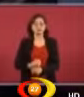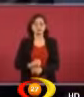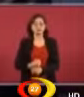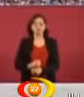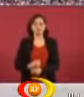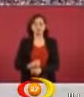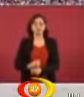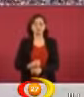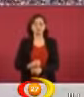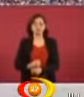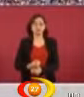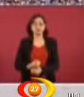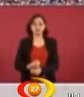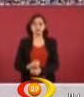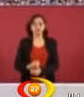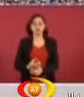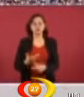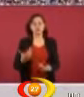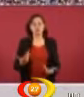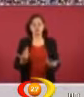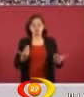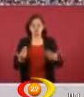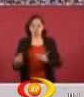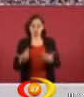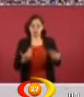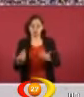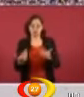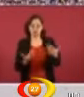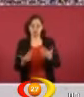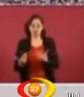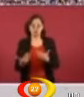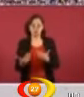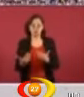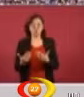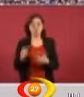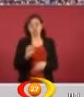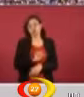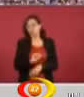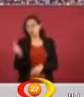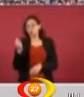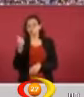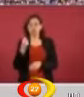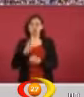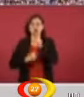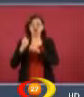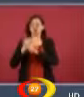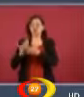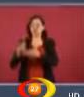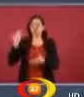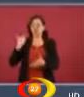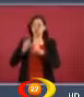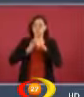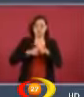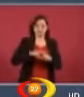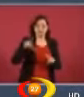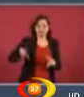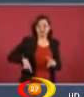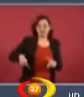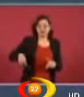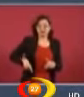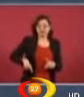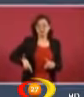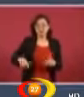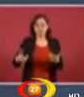de otros inicios de sexenio no hemos devuelto